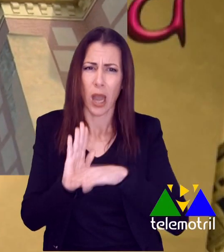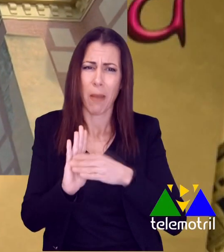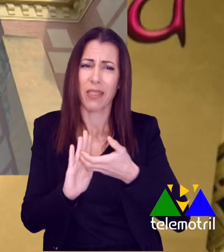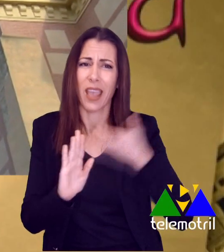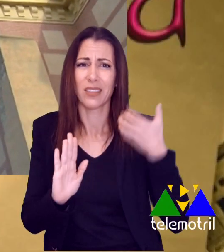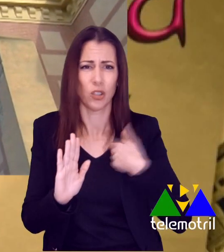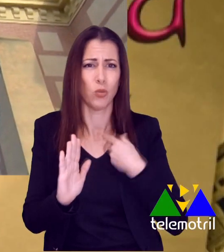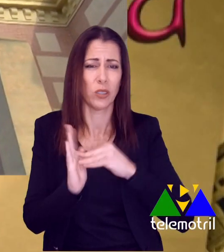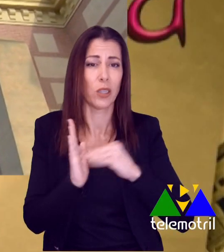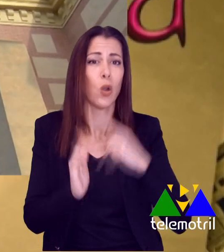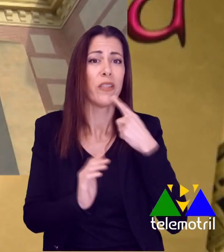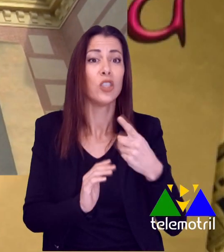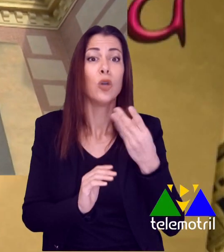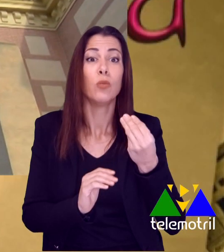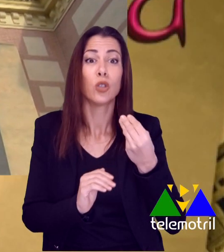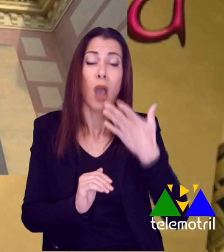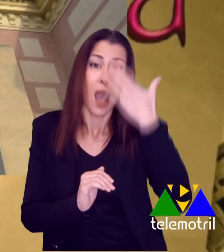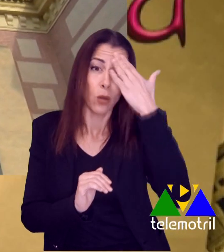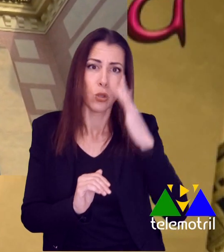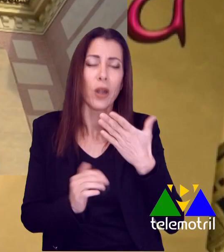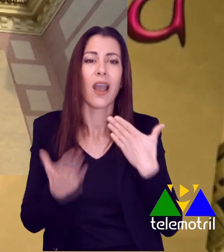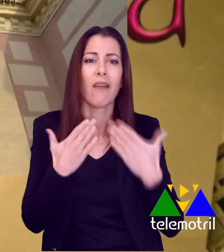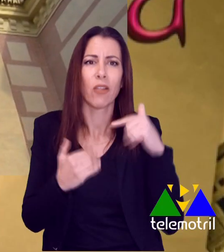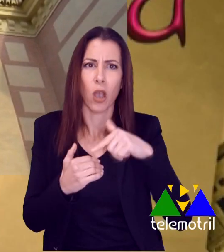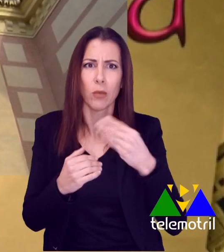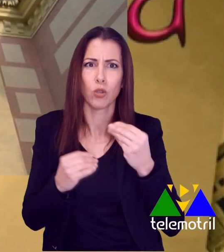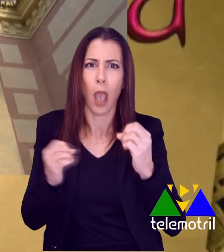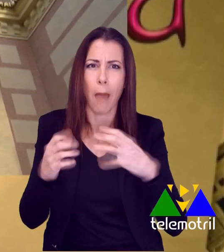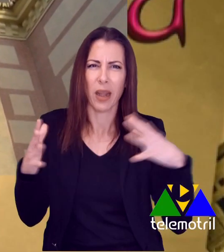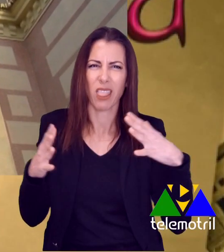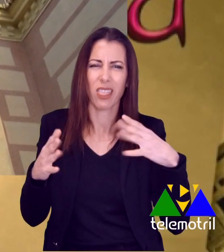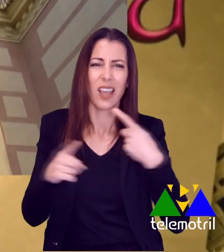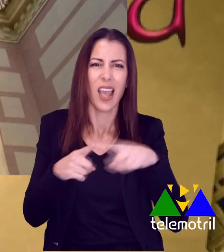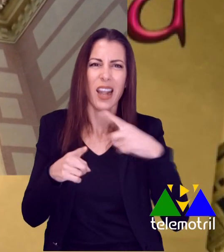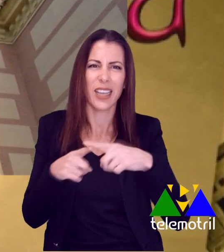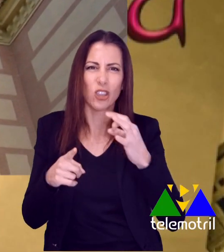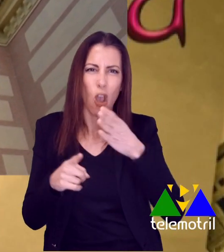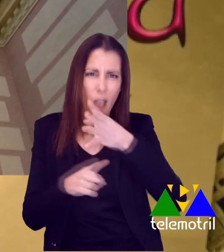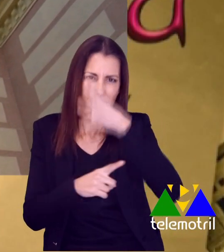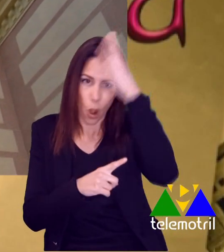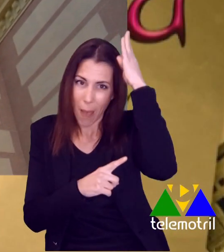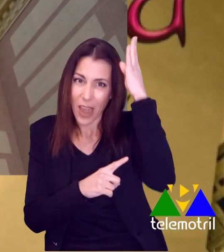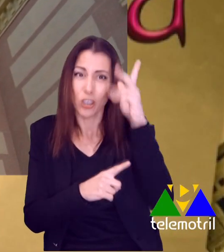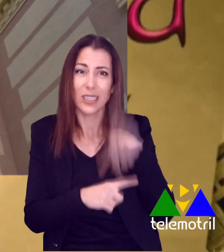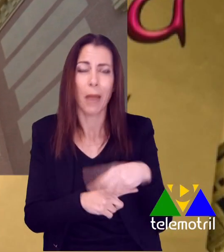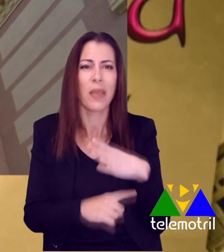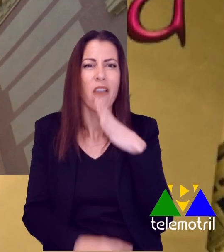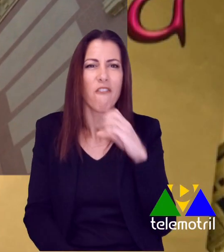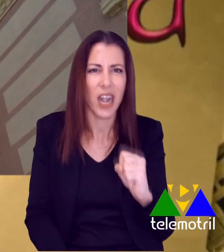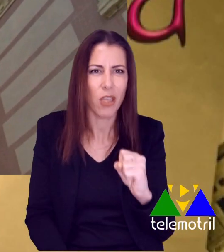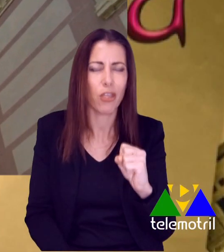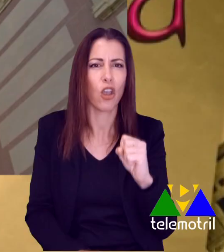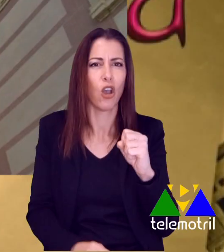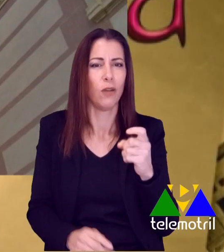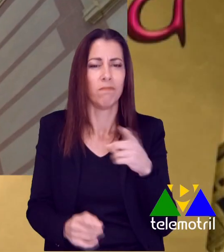decíamos, algunos autores hablaban de que aquí habían aparecido restos romanos, restos fenicios. ¿no? Hablábamos de restos tuberías y